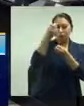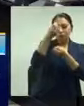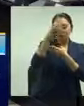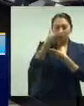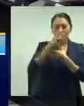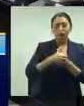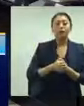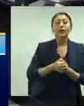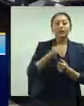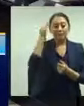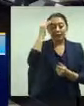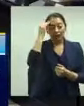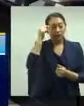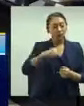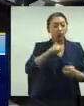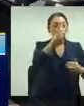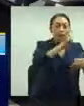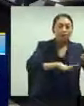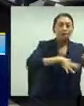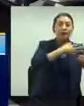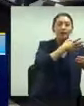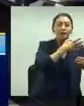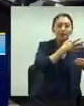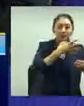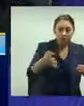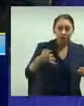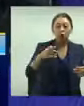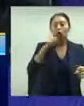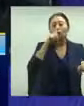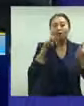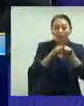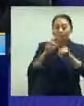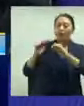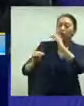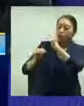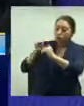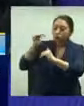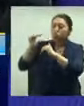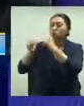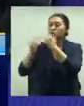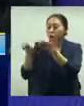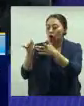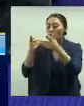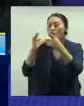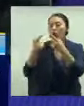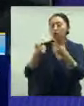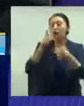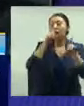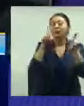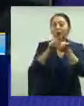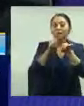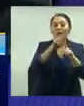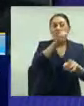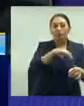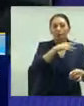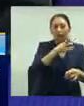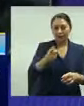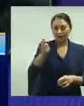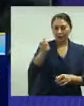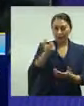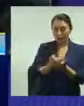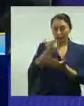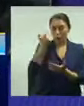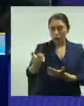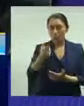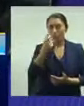implica planificación, construcción, ubicación de terreno, hacer un plan de compra de medicamentos, hacer el consejo